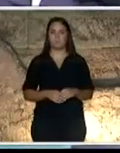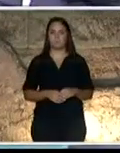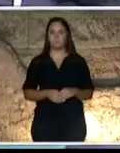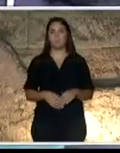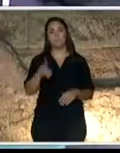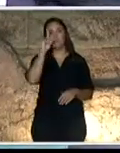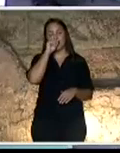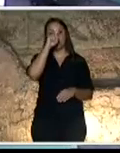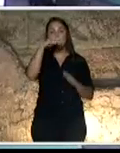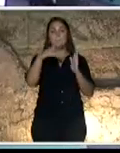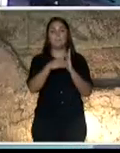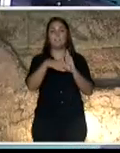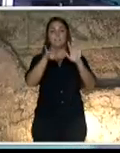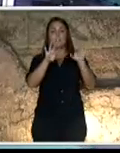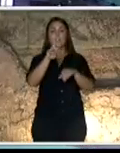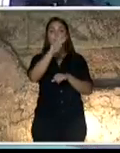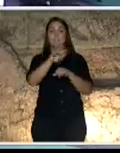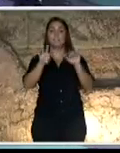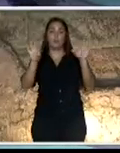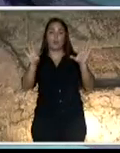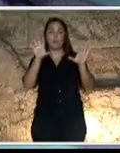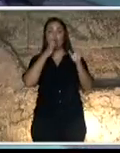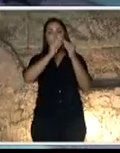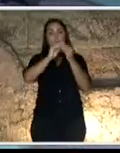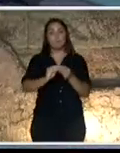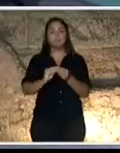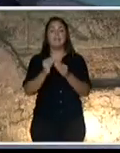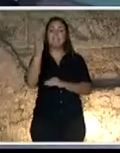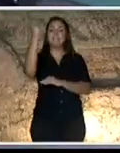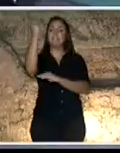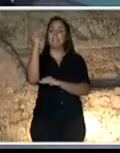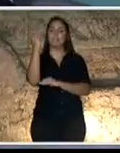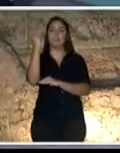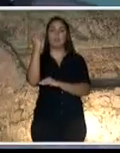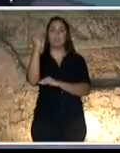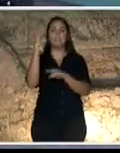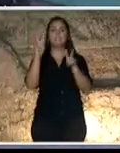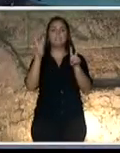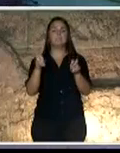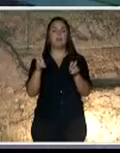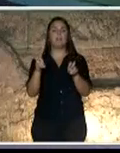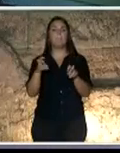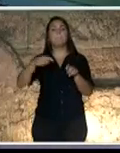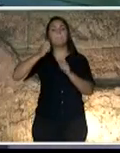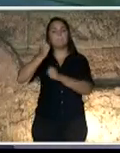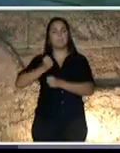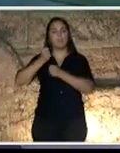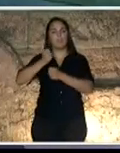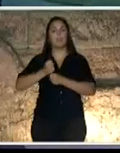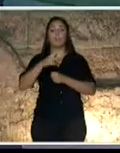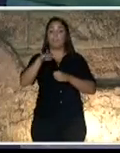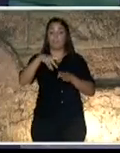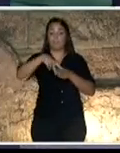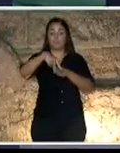año 1929, con motivo de la instalación de la estatua de Pizarro en Trujillo, el ministro peruano Eduardo